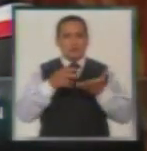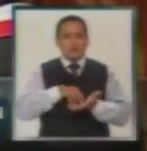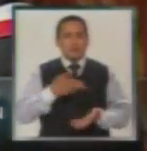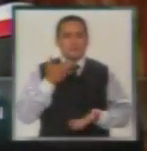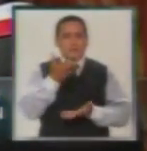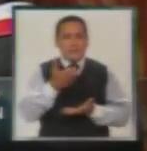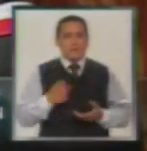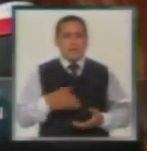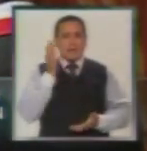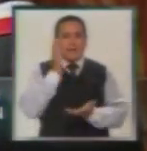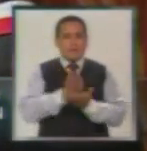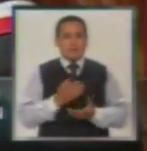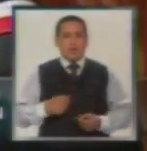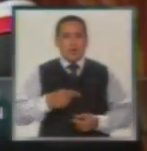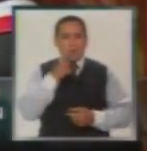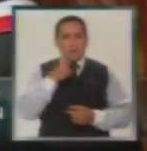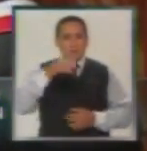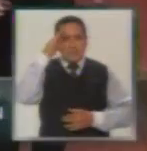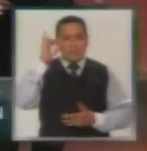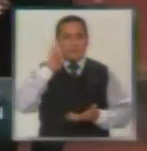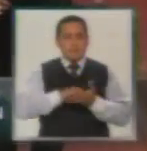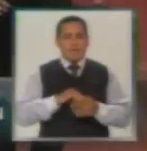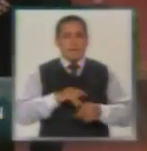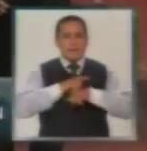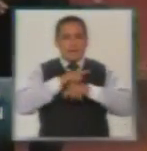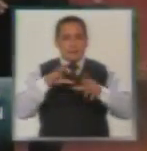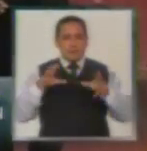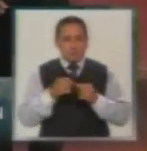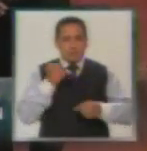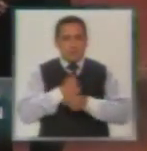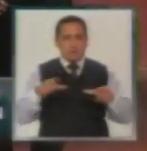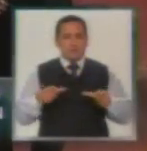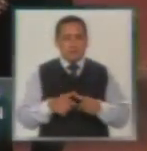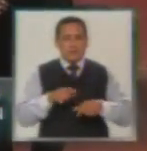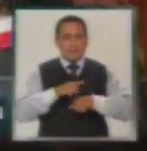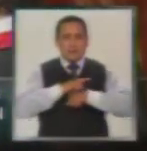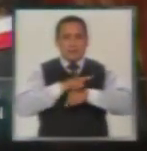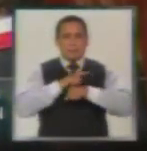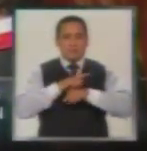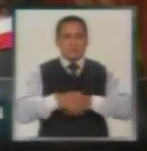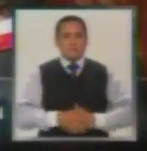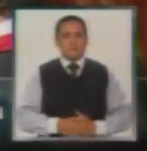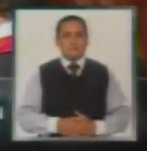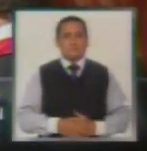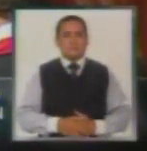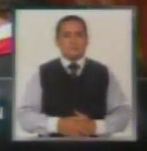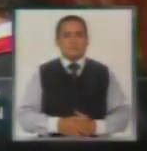notificada al sancionado militante para su ejecución inmediata.